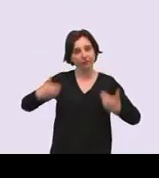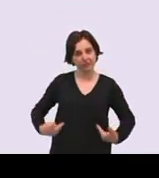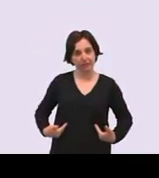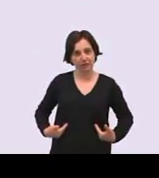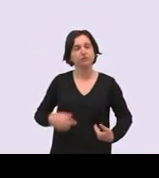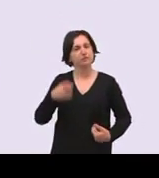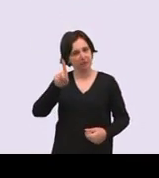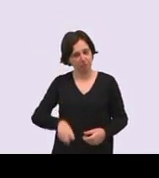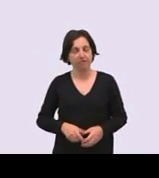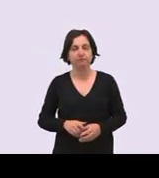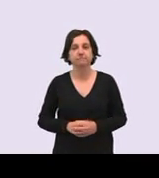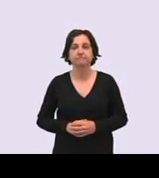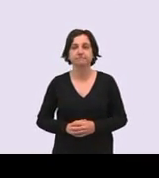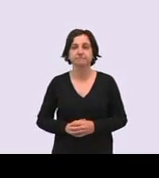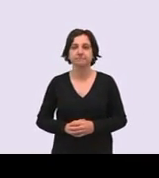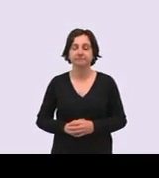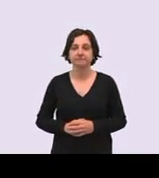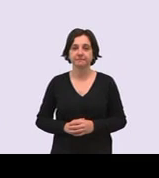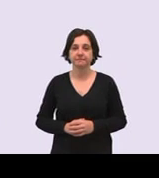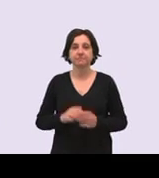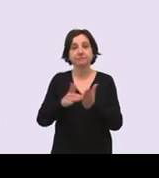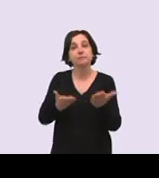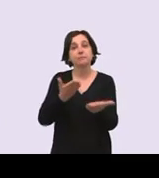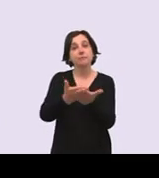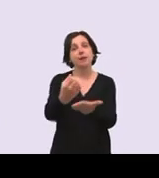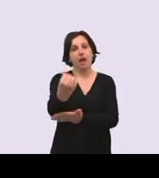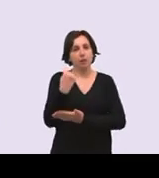Solicita ayuda en cualquiera de los teléfonos que aparecen en pantalla.